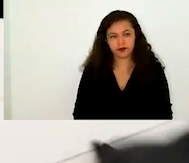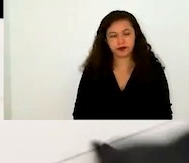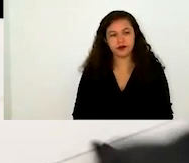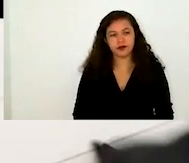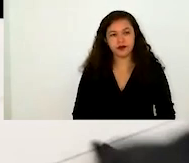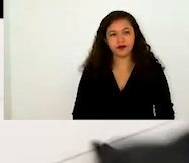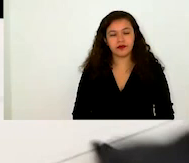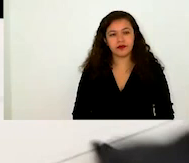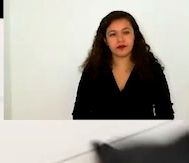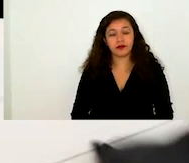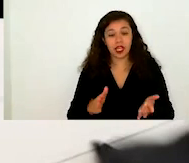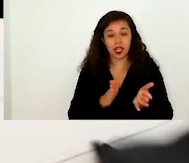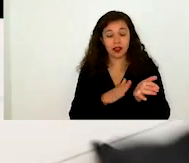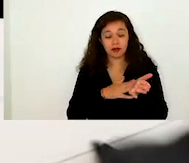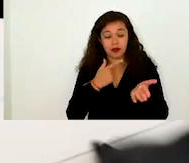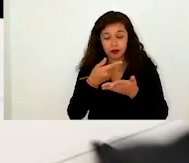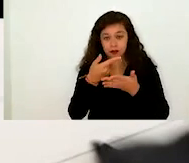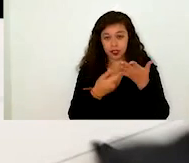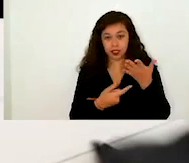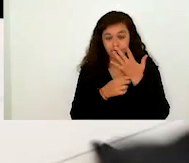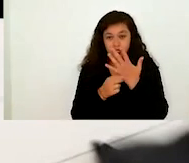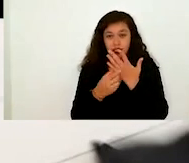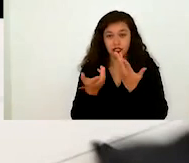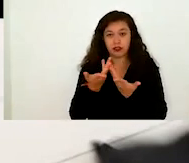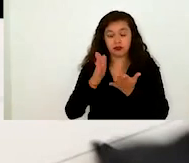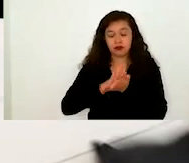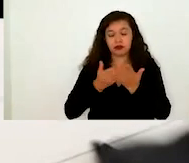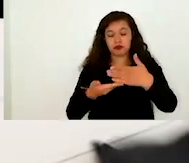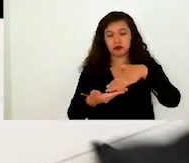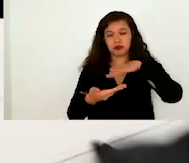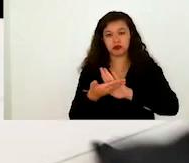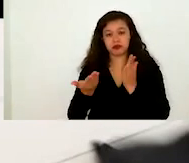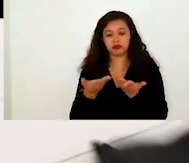y ese papelito lo doblé sí